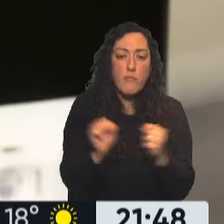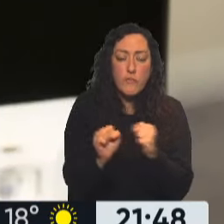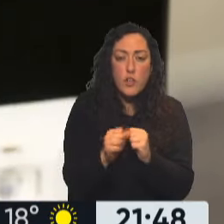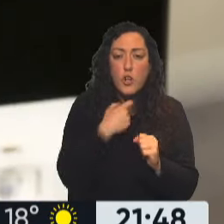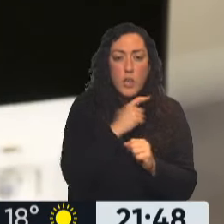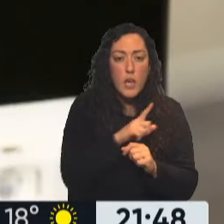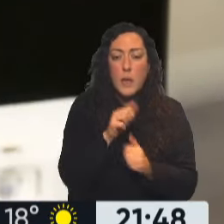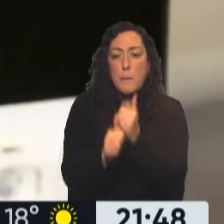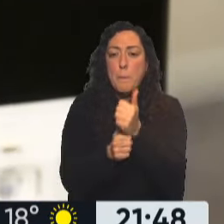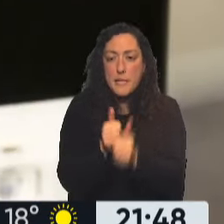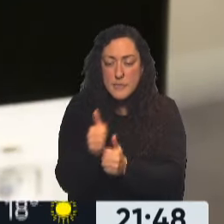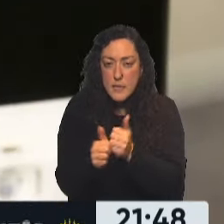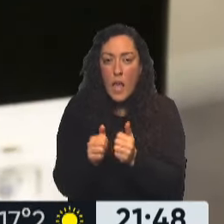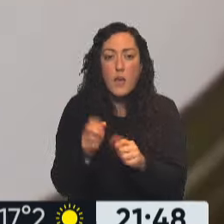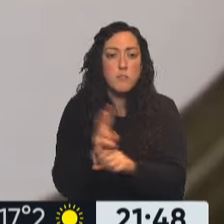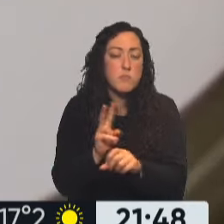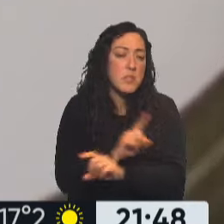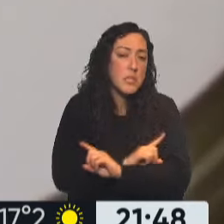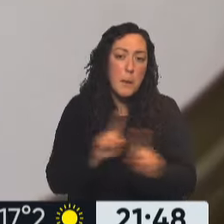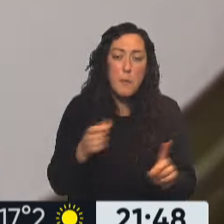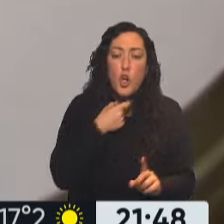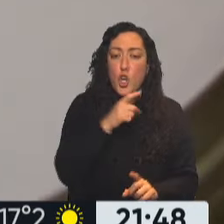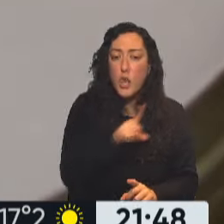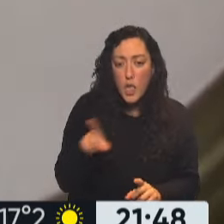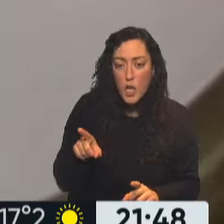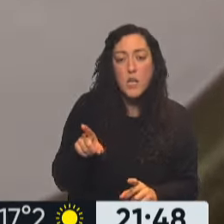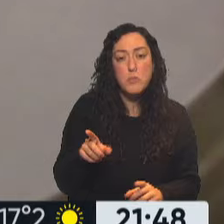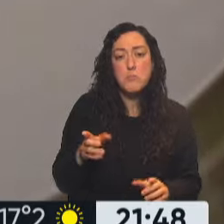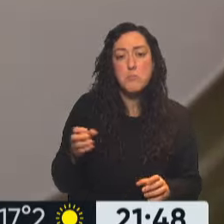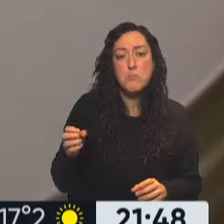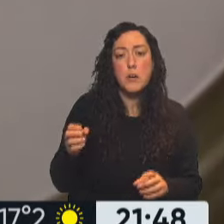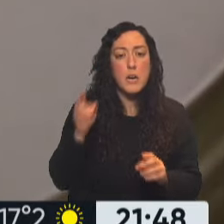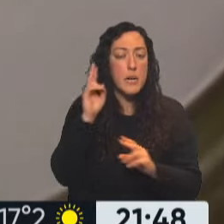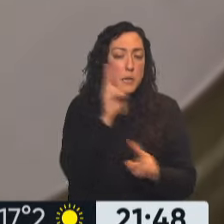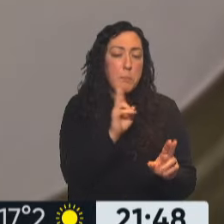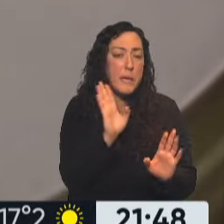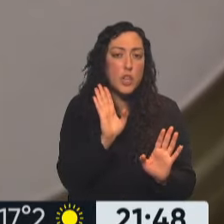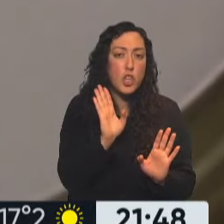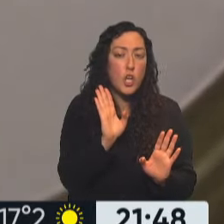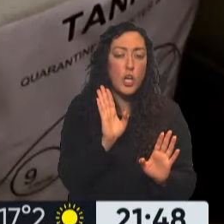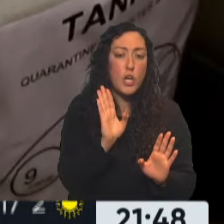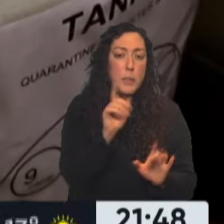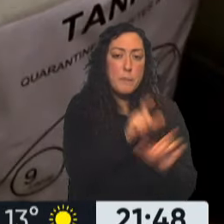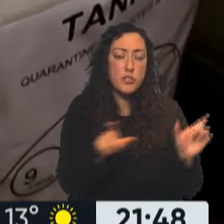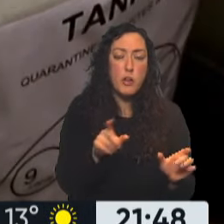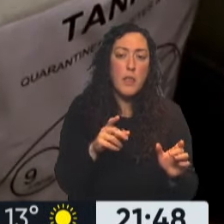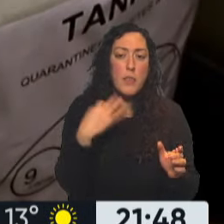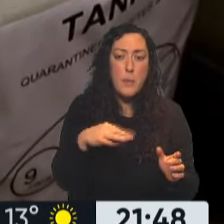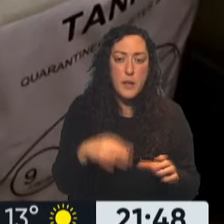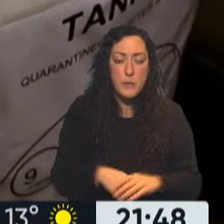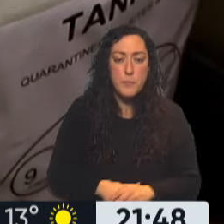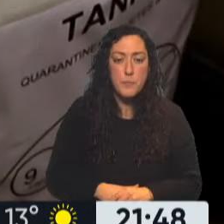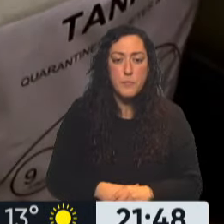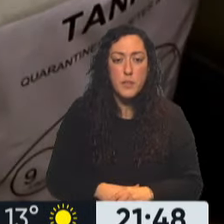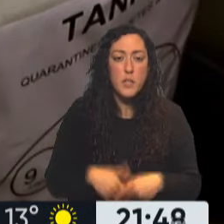empresa que los crioconservaba tenía voluntad de seguir crioconservándolos, se tenía que respetar la voluntad de estas personas y destruir